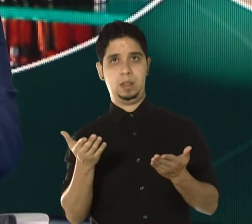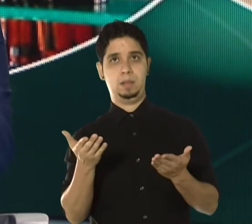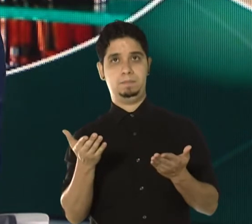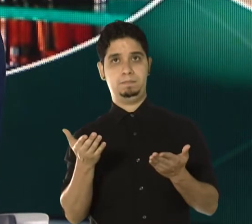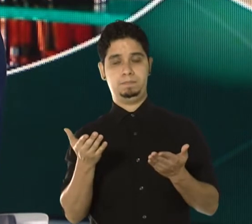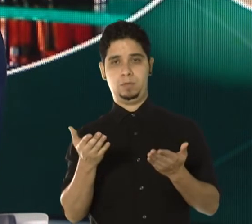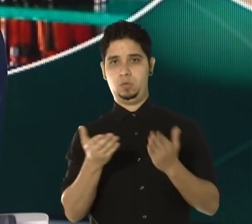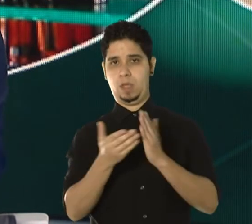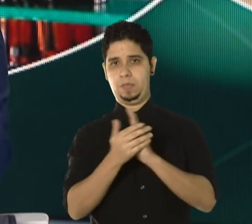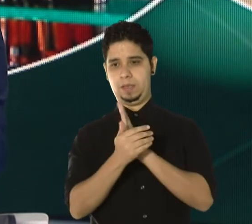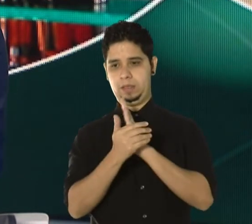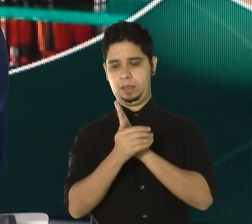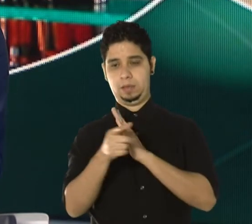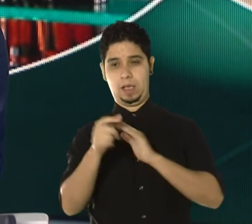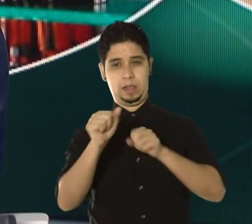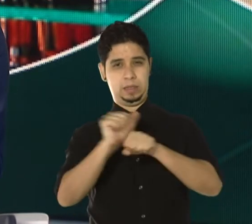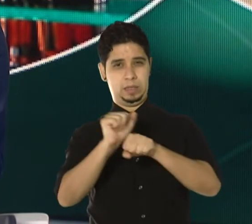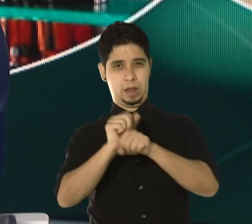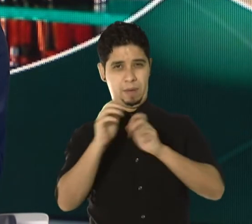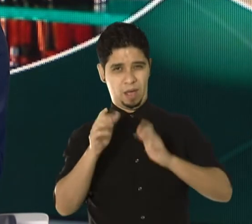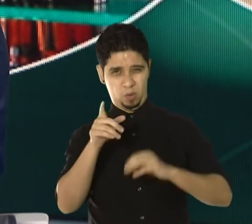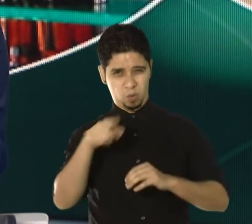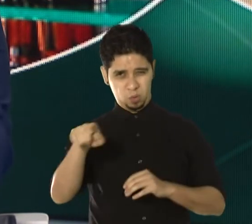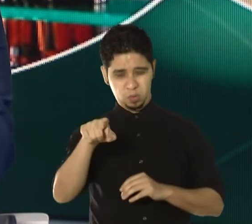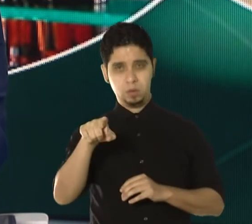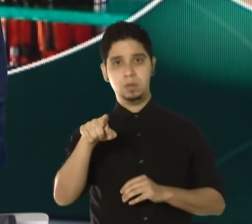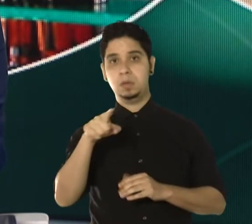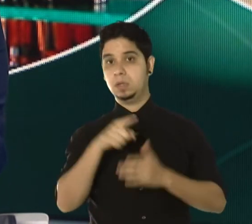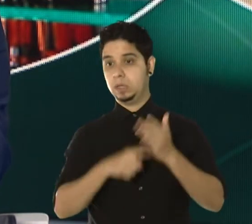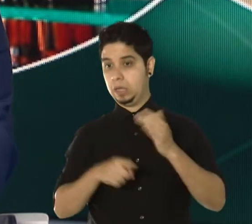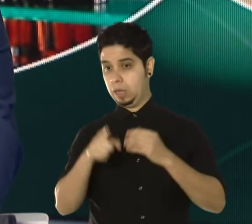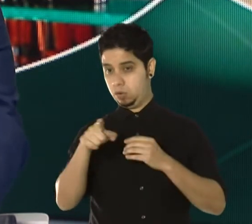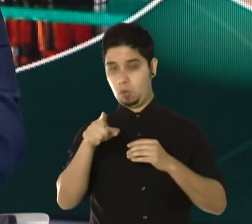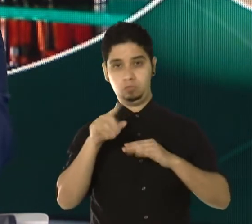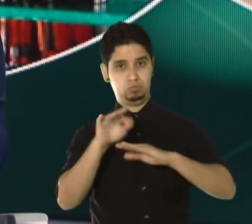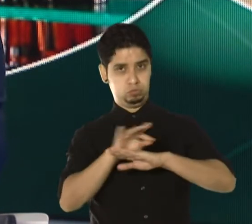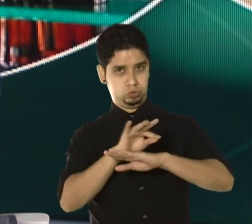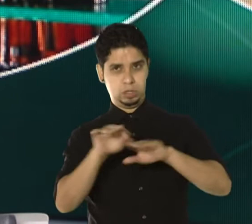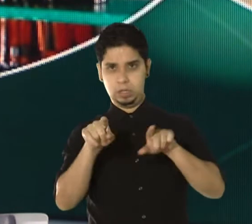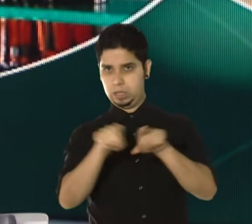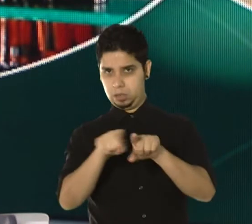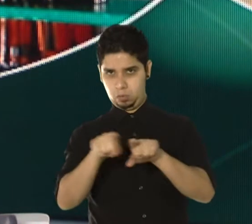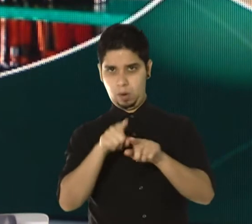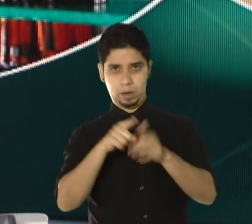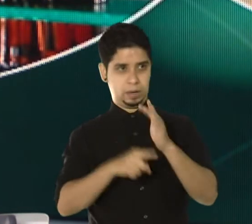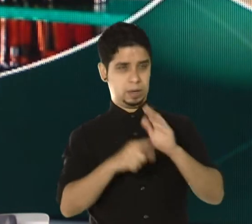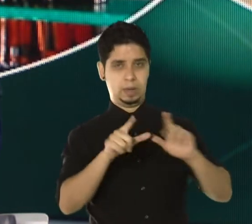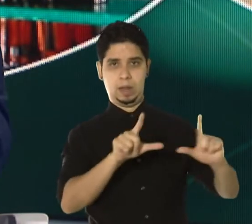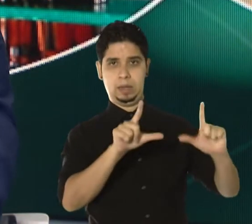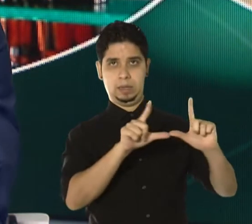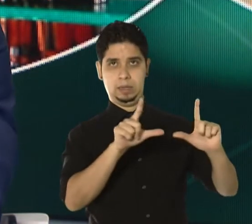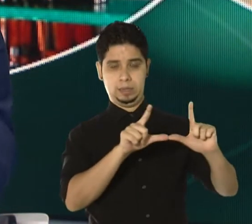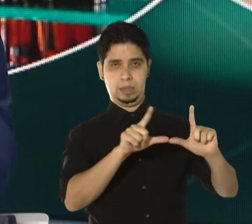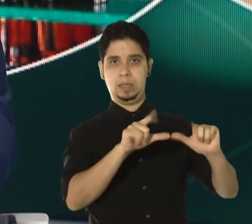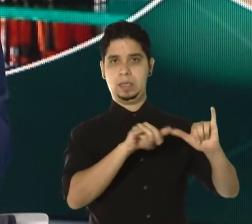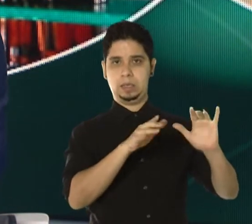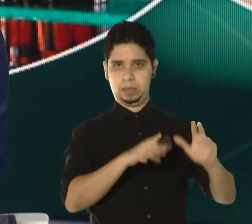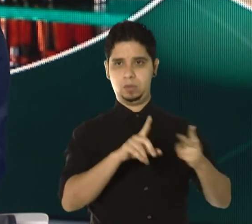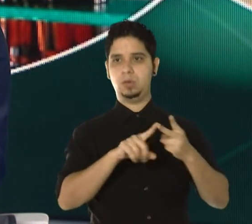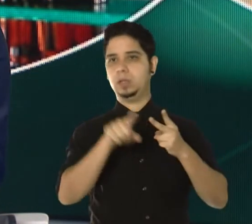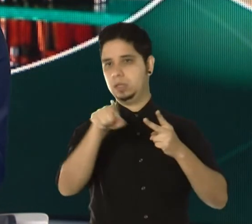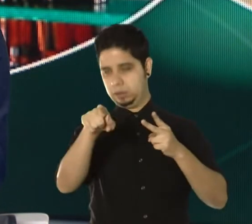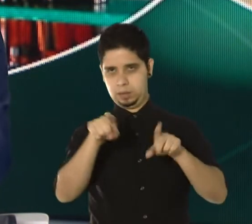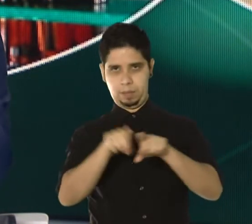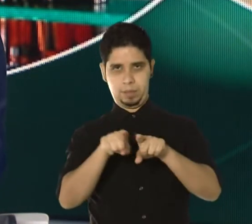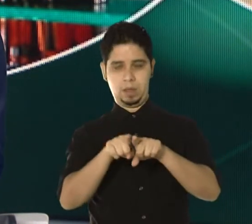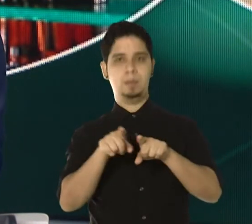unas destrezas al trabajador que sirvan, al igual que la licencia de Vanessa de arquitecto y que la mía de ingeniero, le da